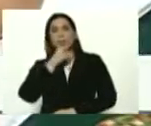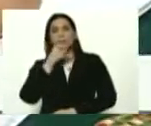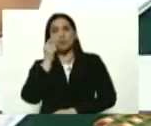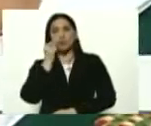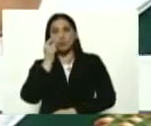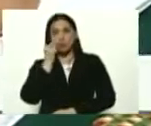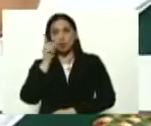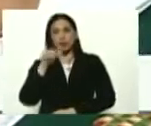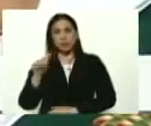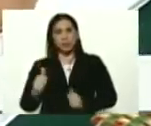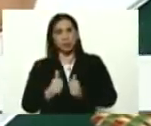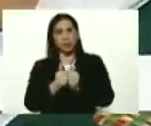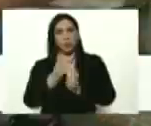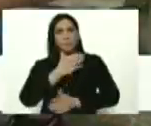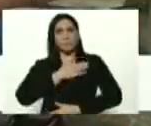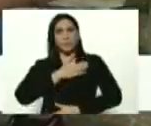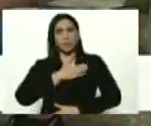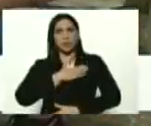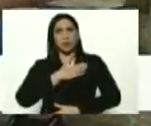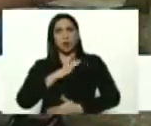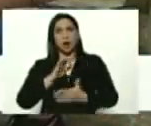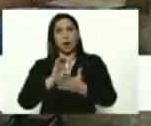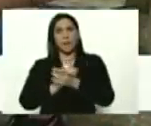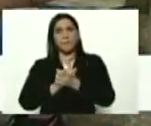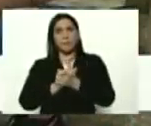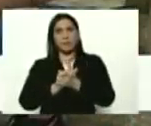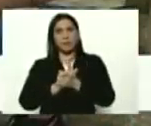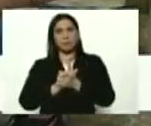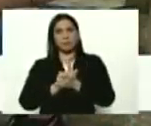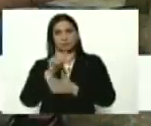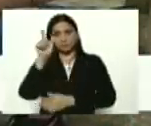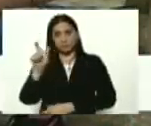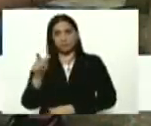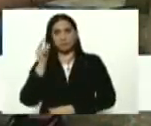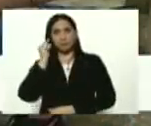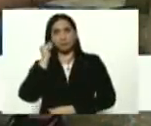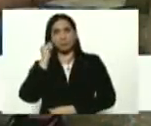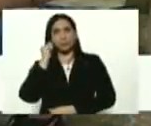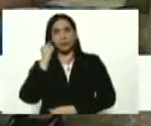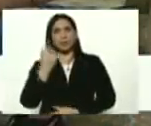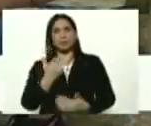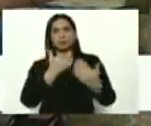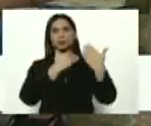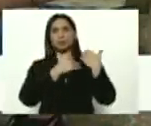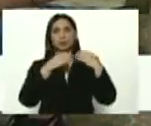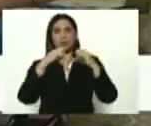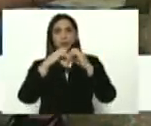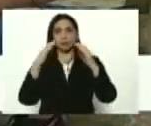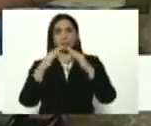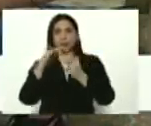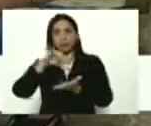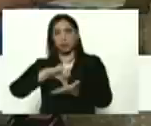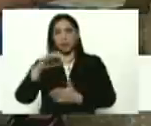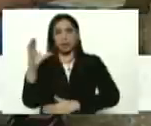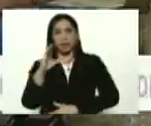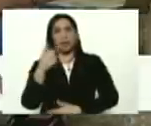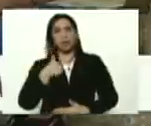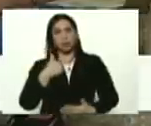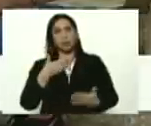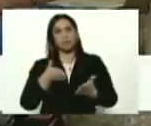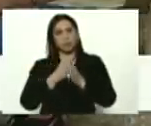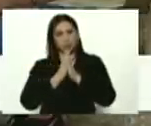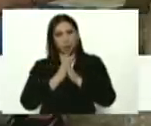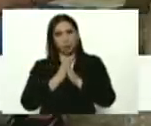está, presidente, la compañera Yaisuri. Yaisuri es la responsable de Hogares de la Patria en la ciudad de Caracas. Y bueno, yo le voy a